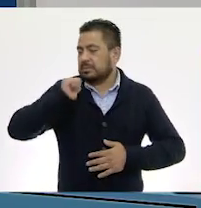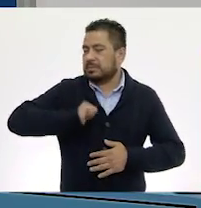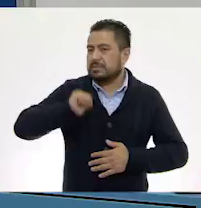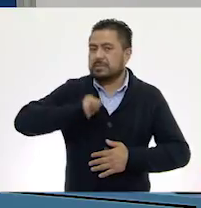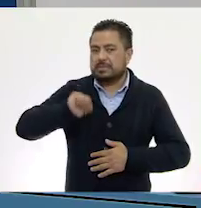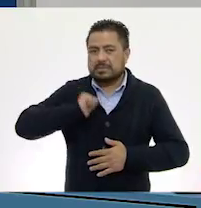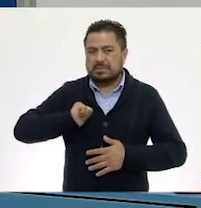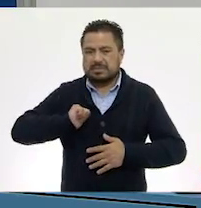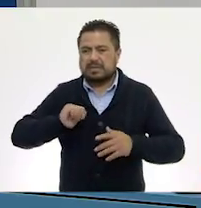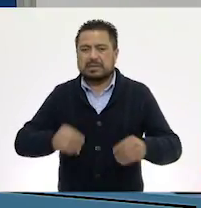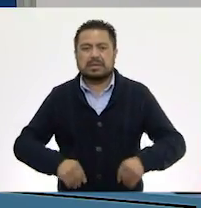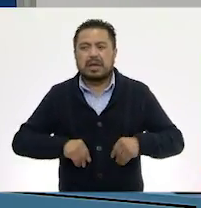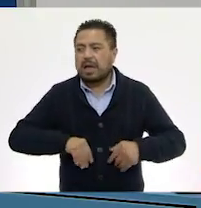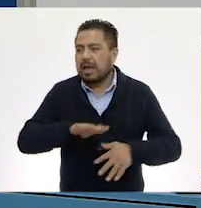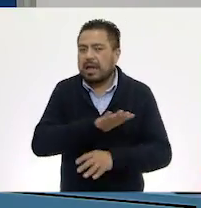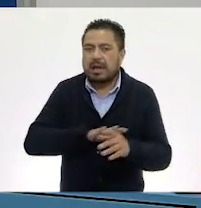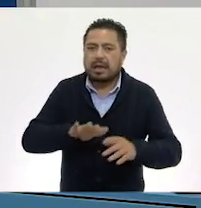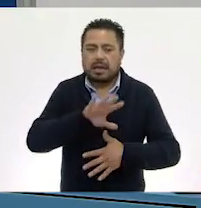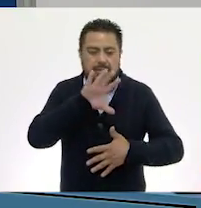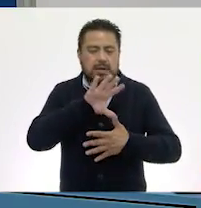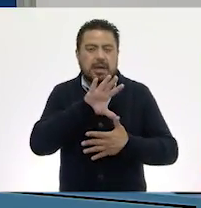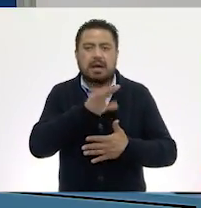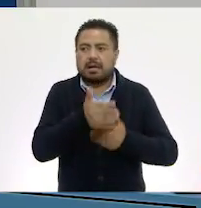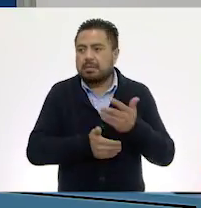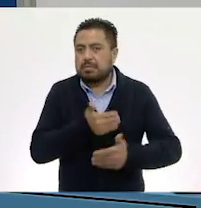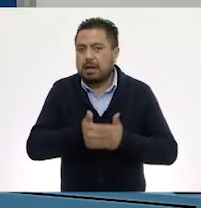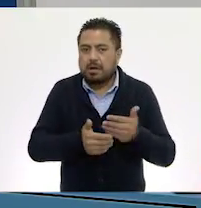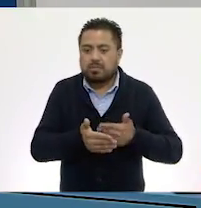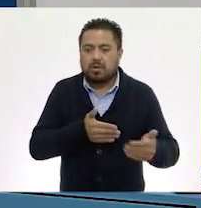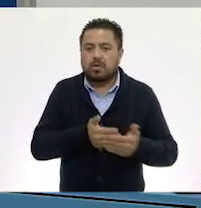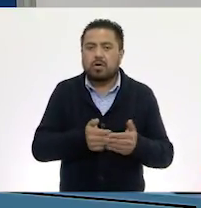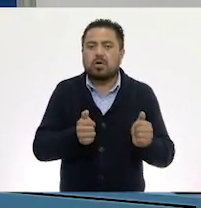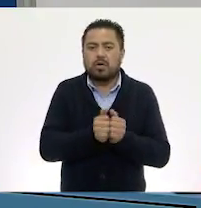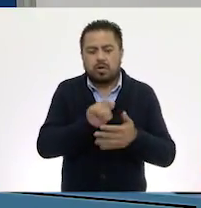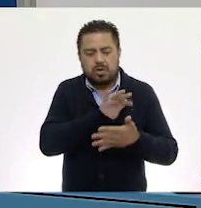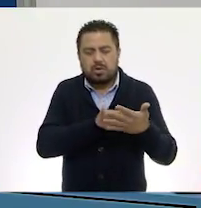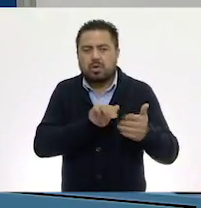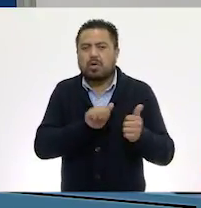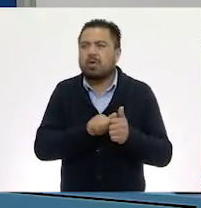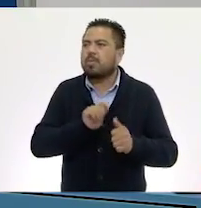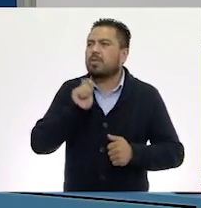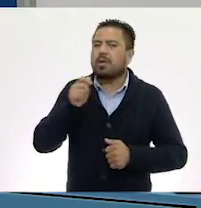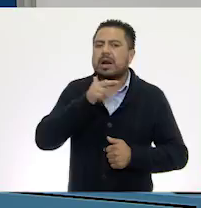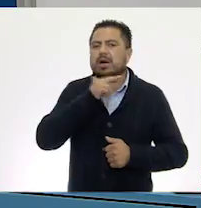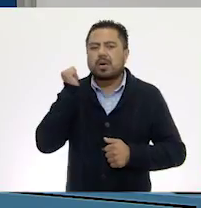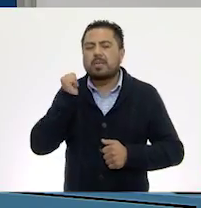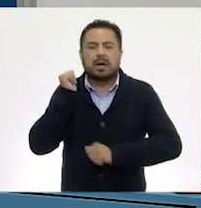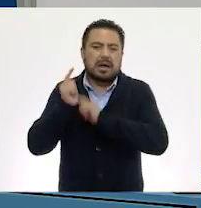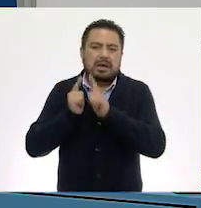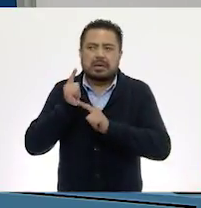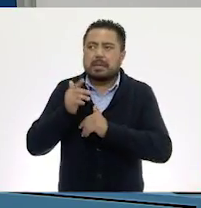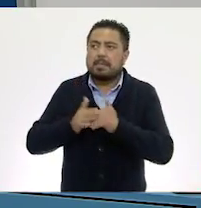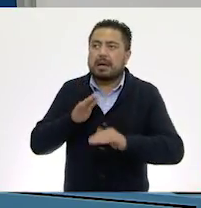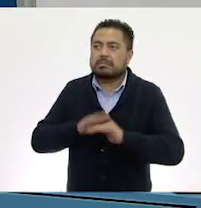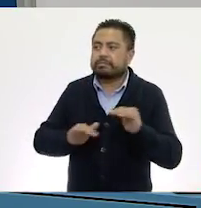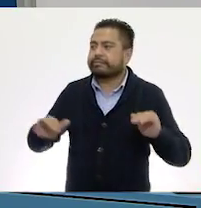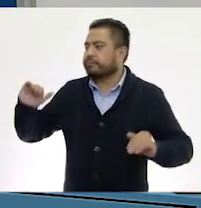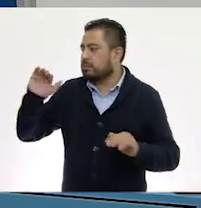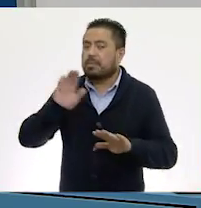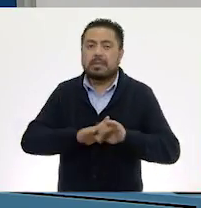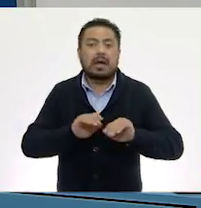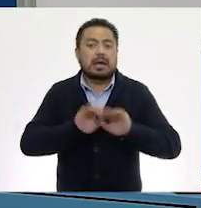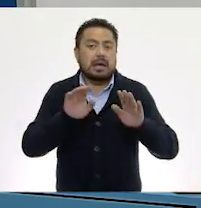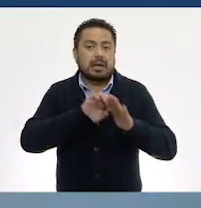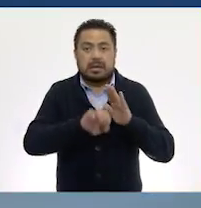las civilizaciones de América no estaban tan avanzadas en literatura como lo estaba Roma o Grecia. ¿Ya quedó más claro